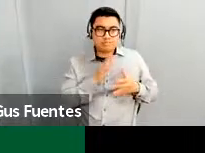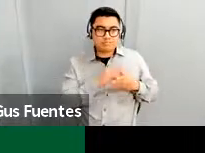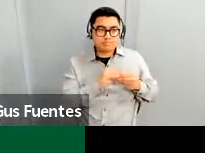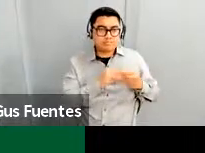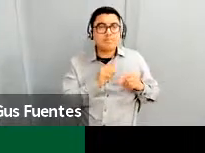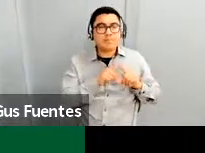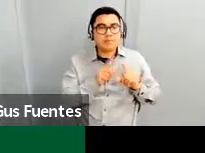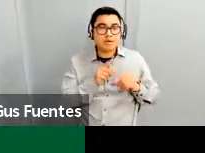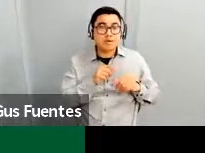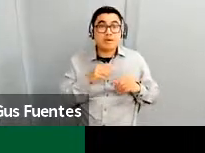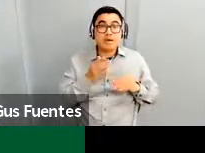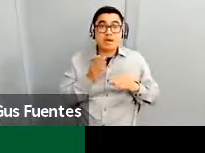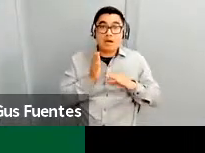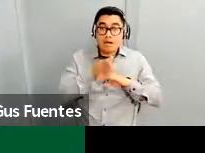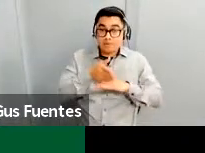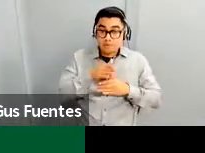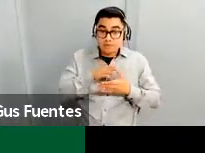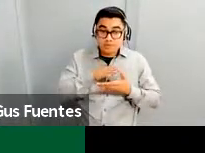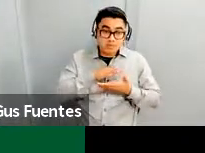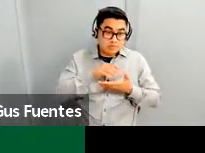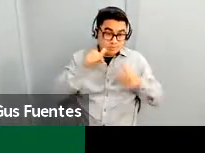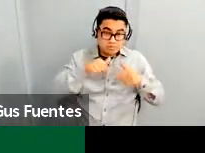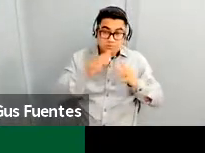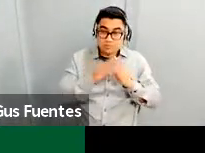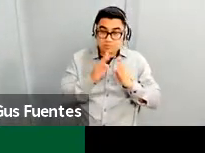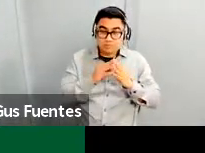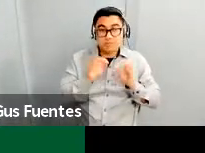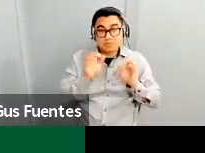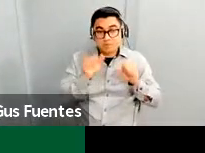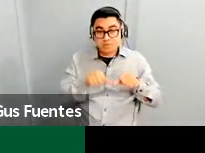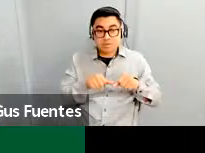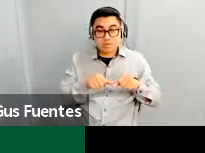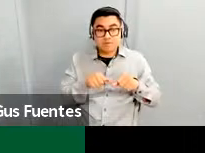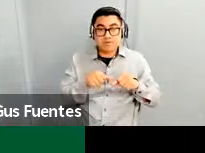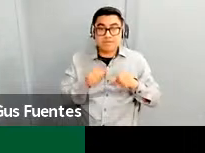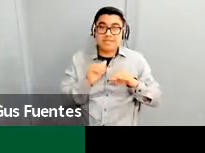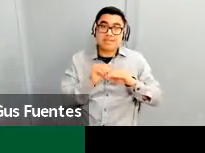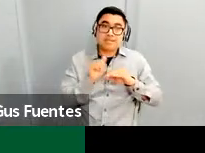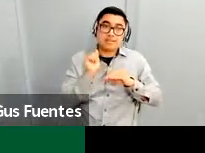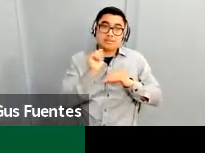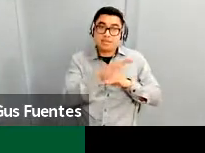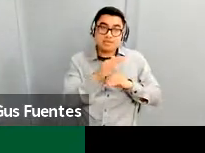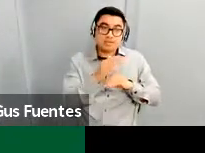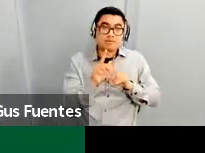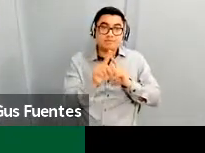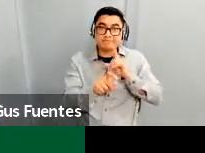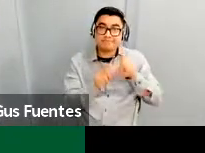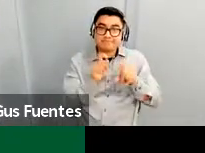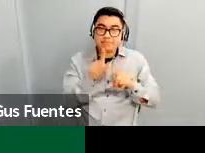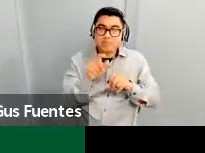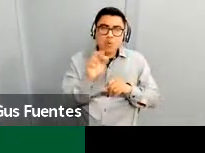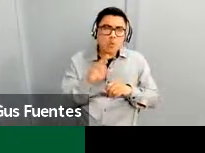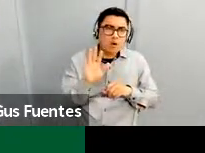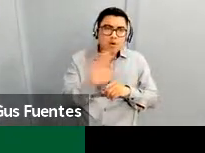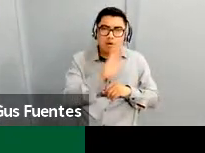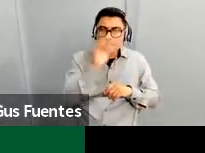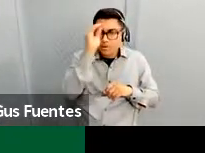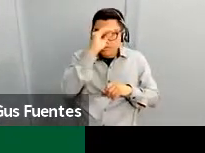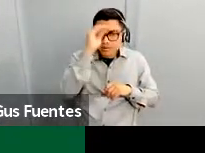y después de la reunión pueden enviar las preguntas o opiniones